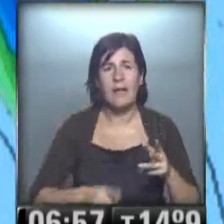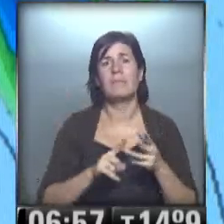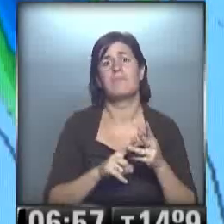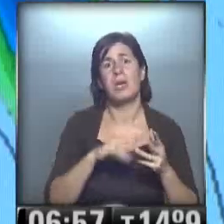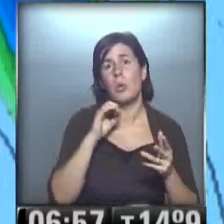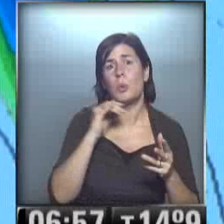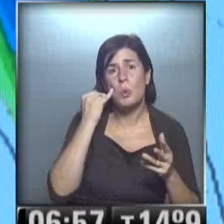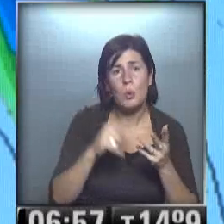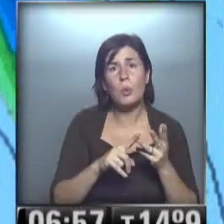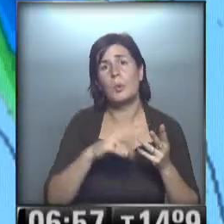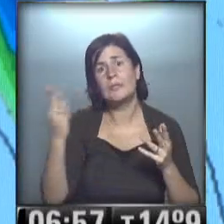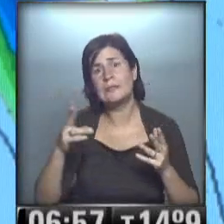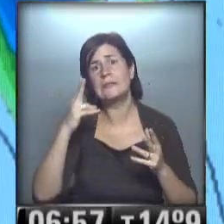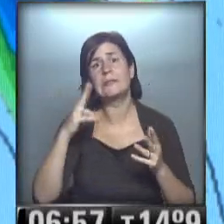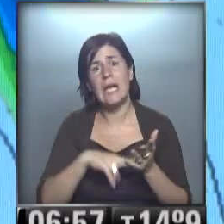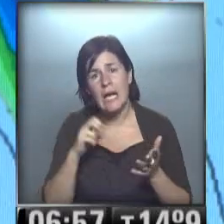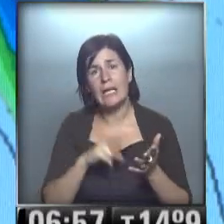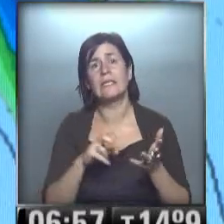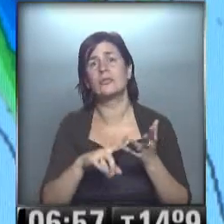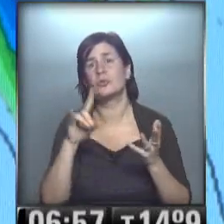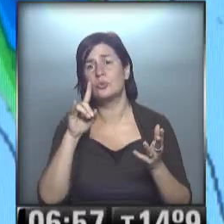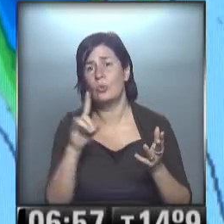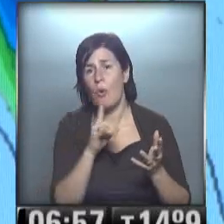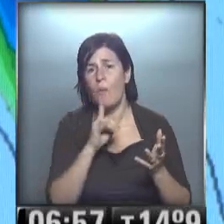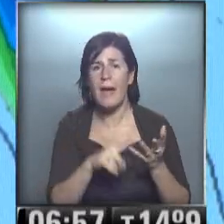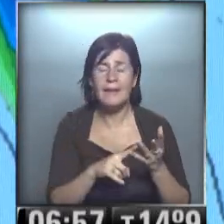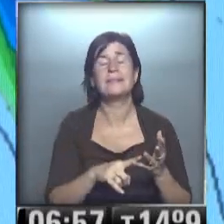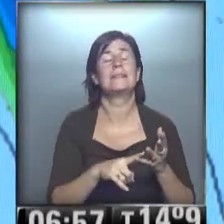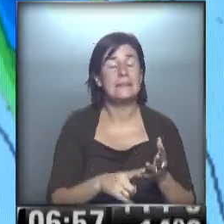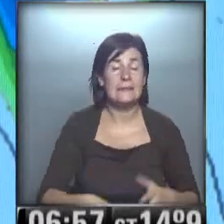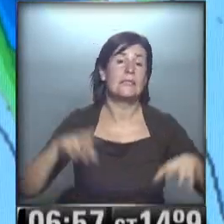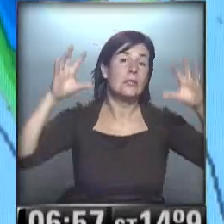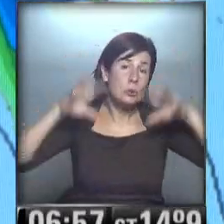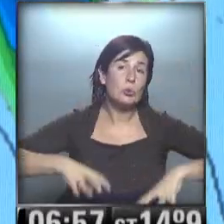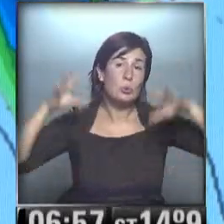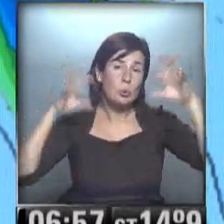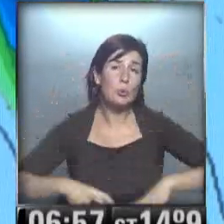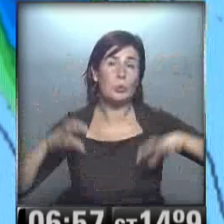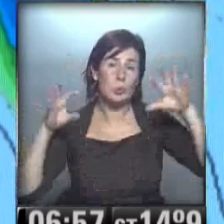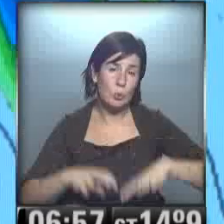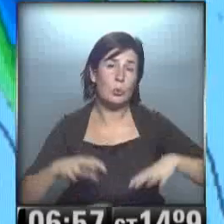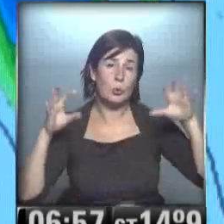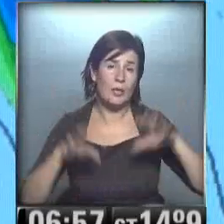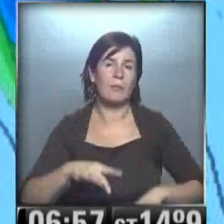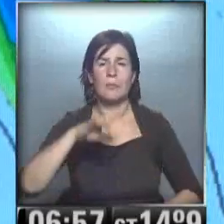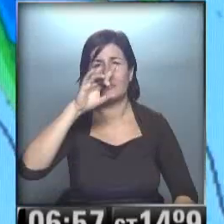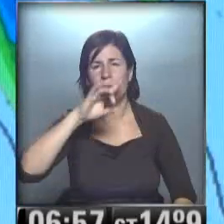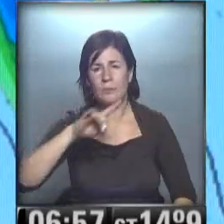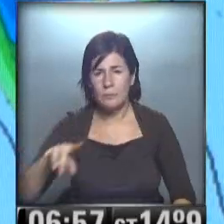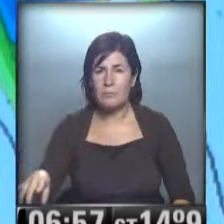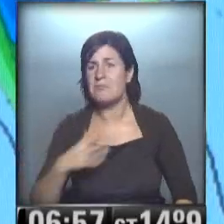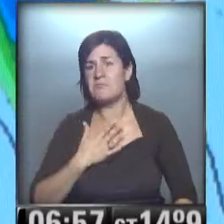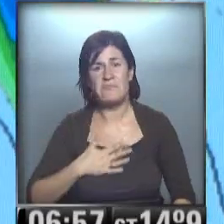el este de Salta y Tucumán. Queridos amigos, hay probabilidad de alguna lluvia. Entra alta presión a la zona central,